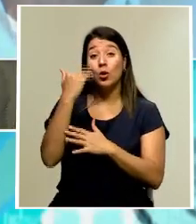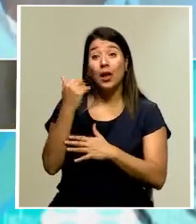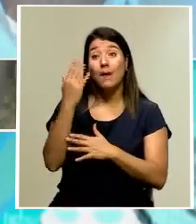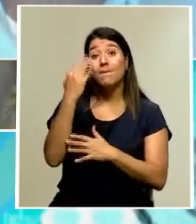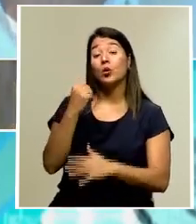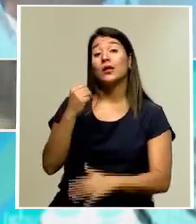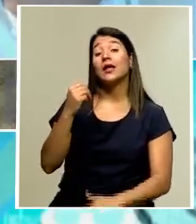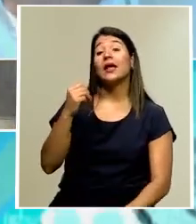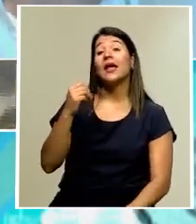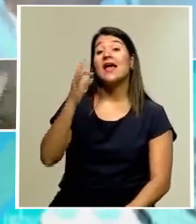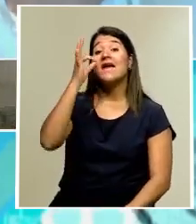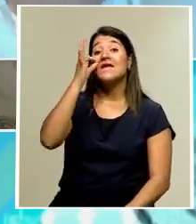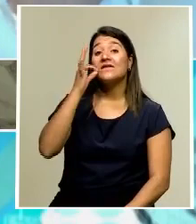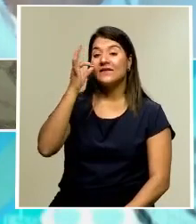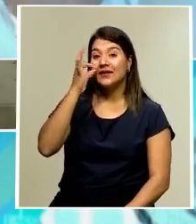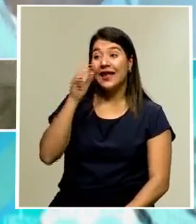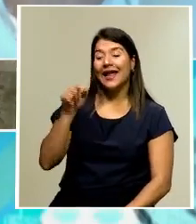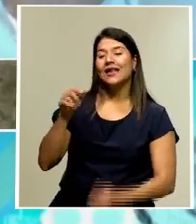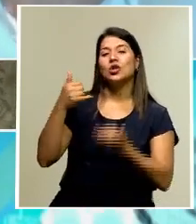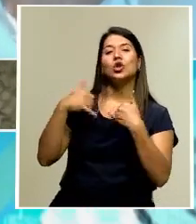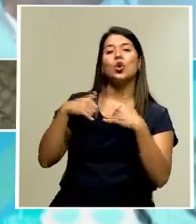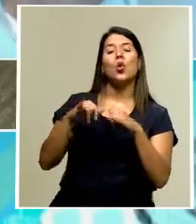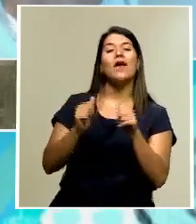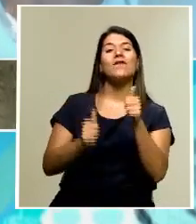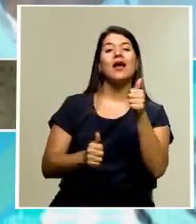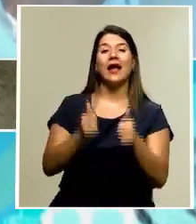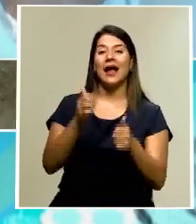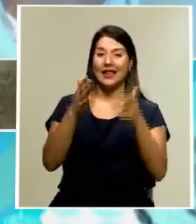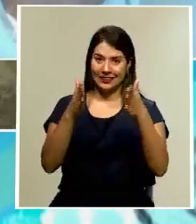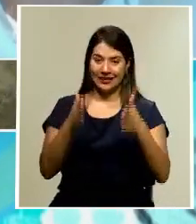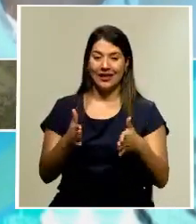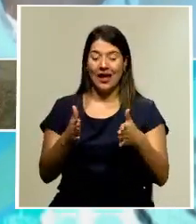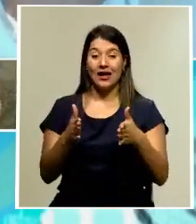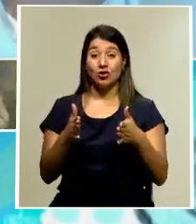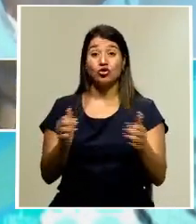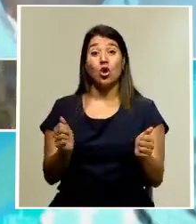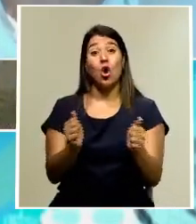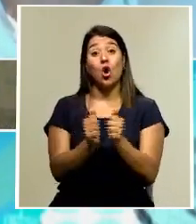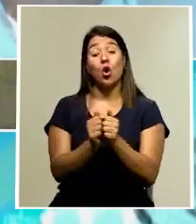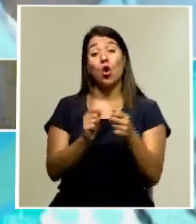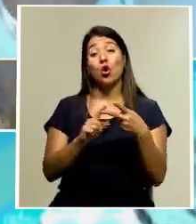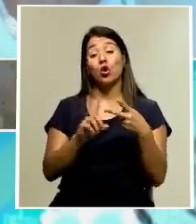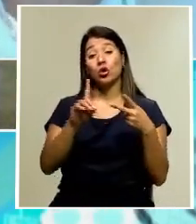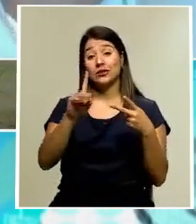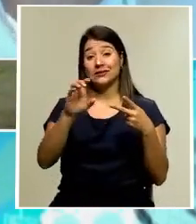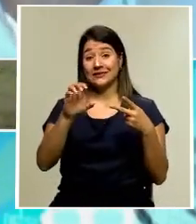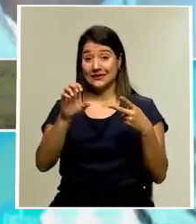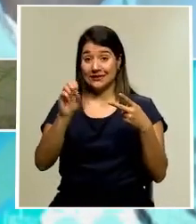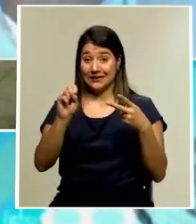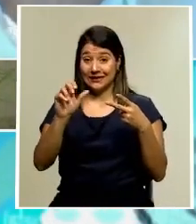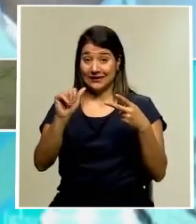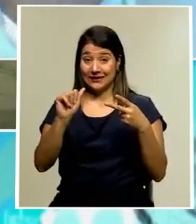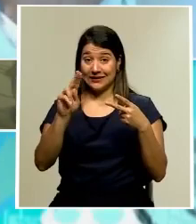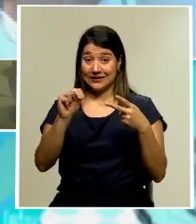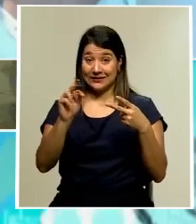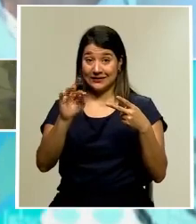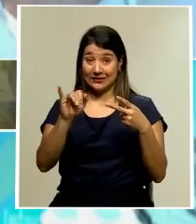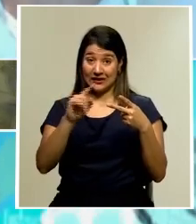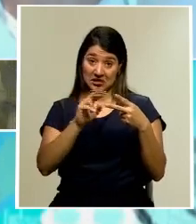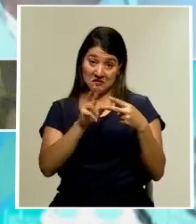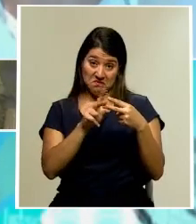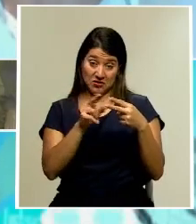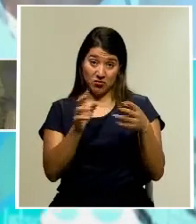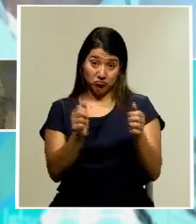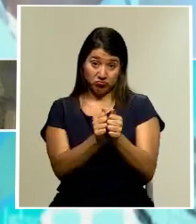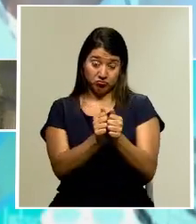José María sigue siendo el candidato, extrañamente junto con don Antonio Álvarez de Santi, que están unidos para esta ocasión,